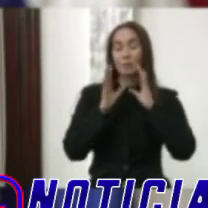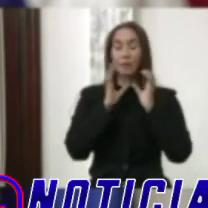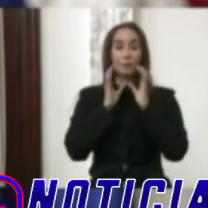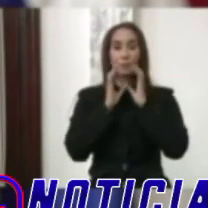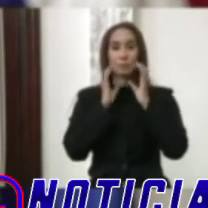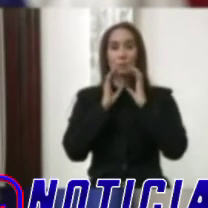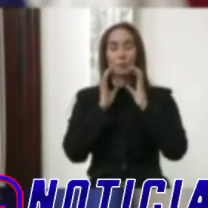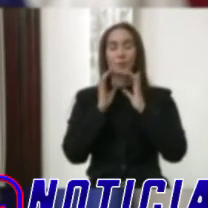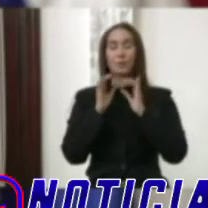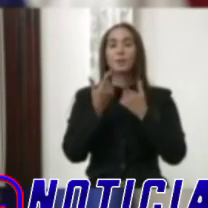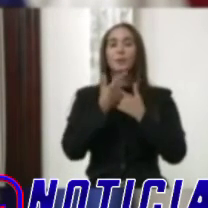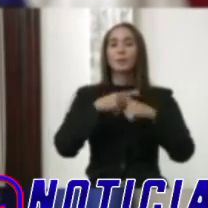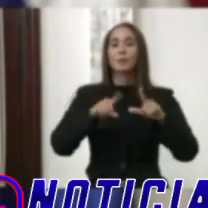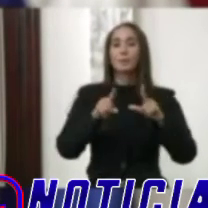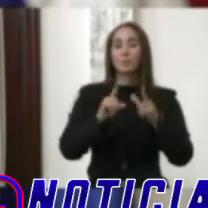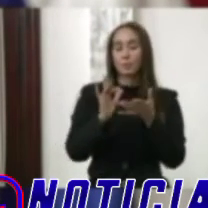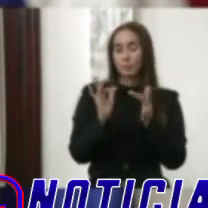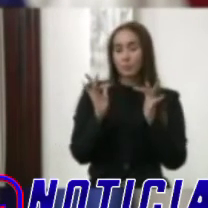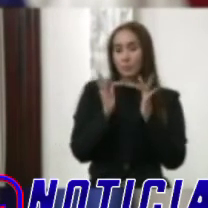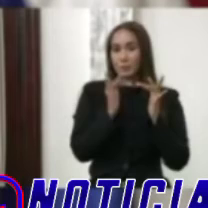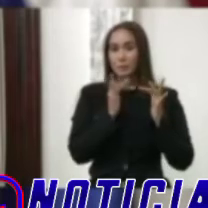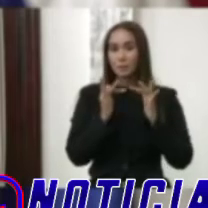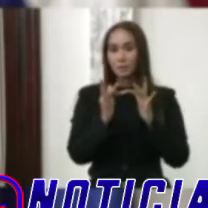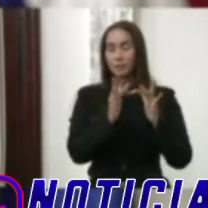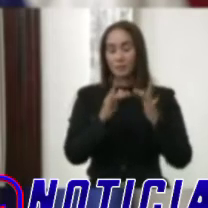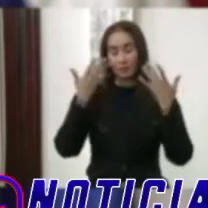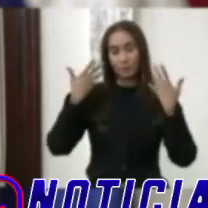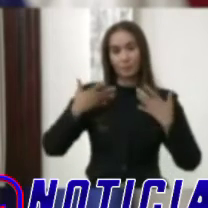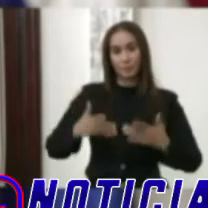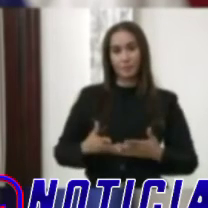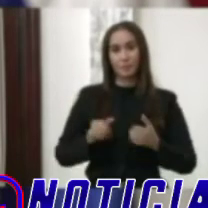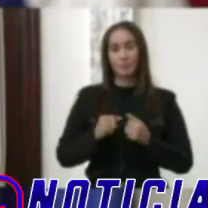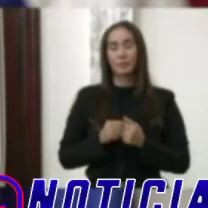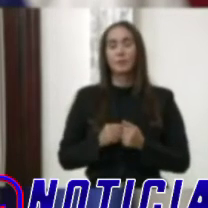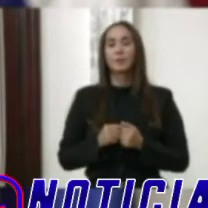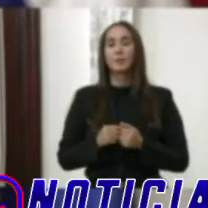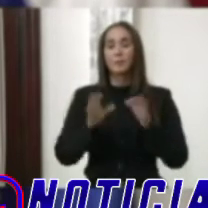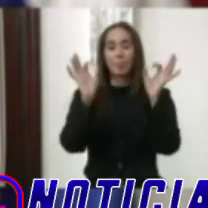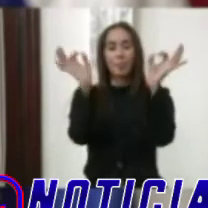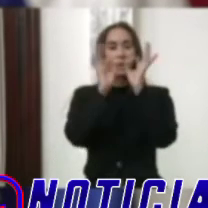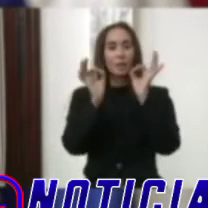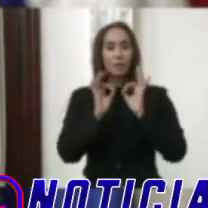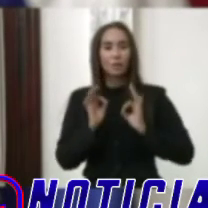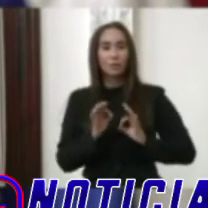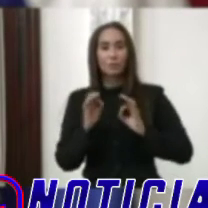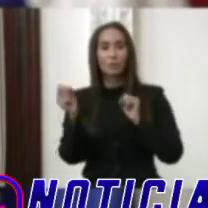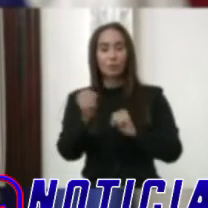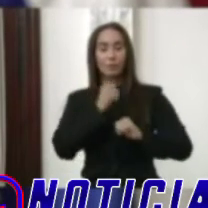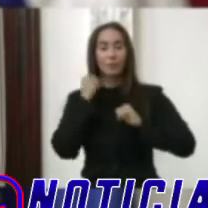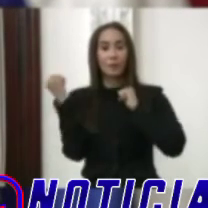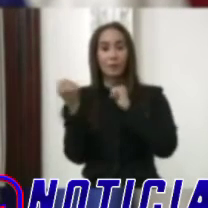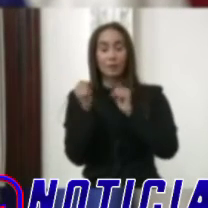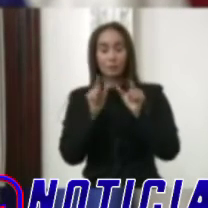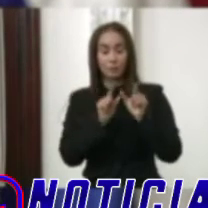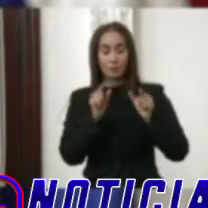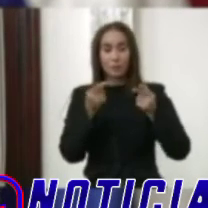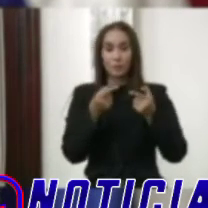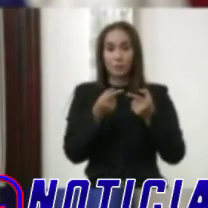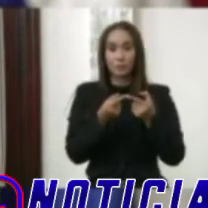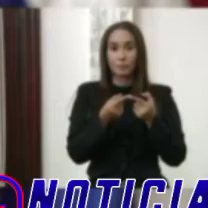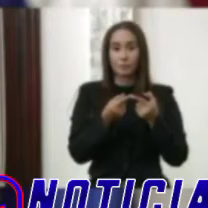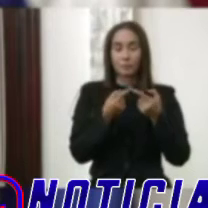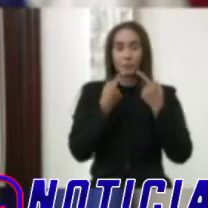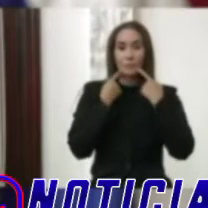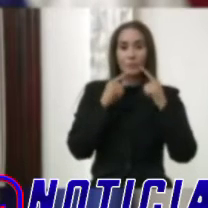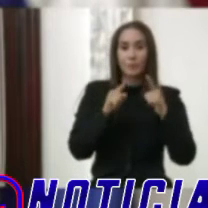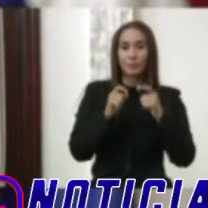tradicionales como digitales, que constituyen la base de principios y de luchas de nuestra organización.